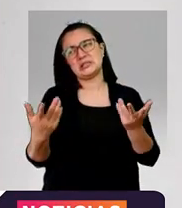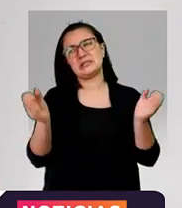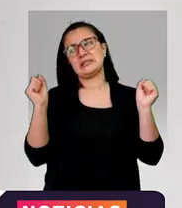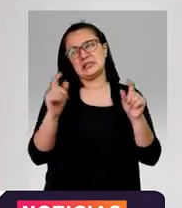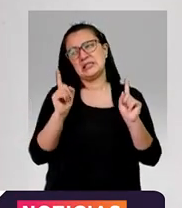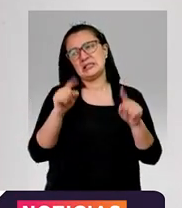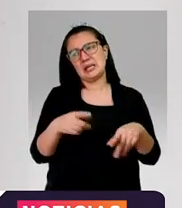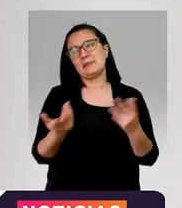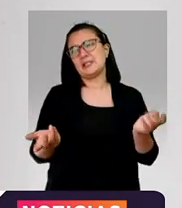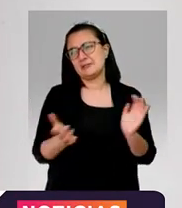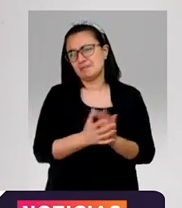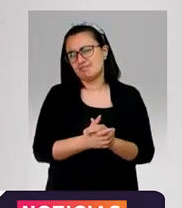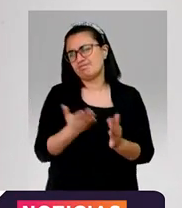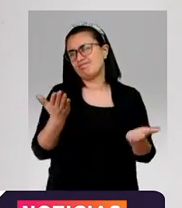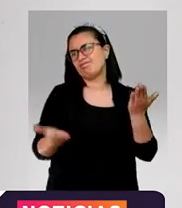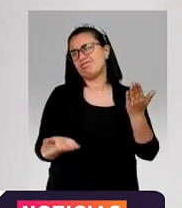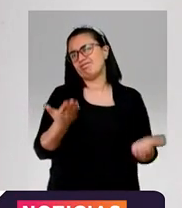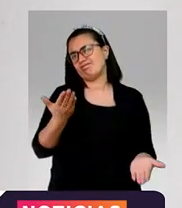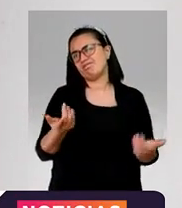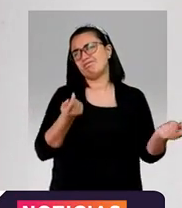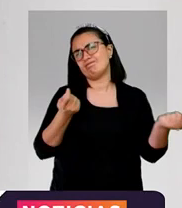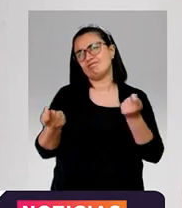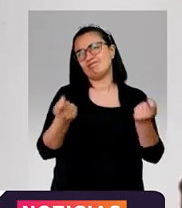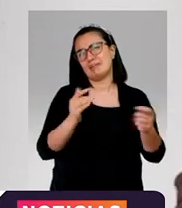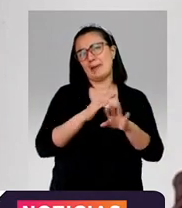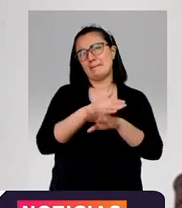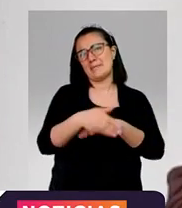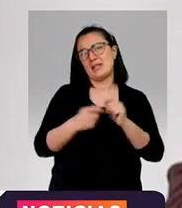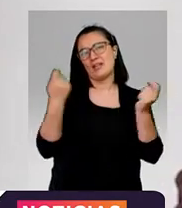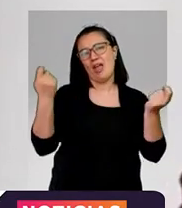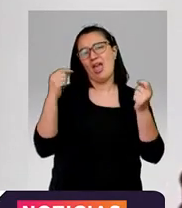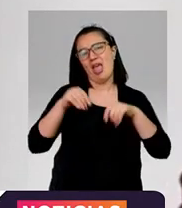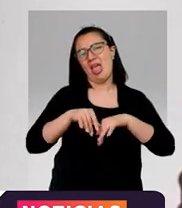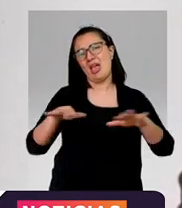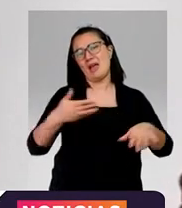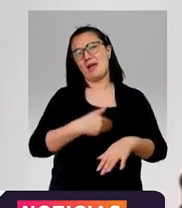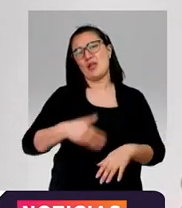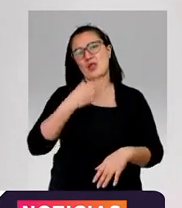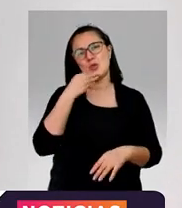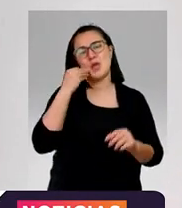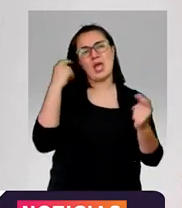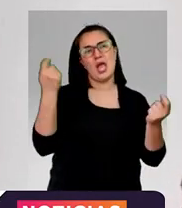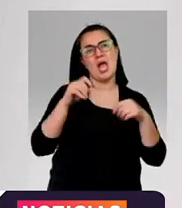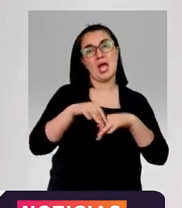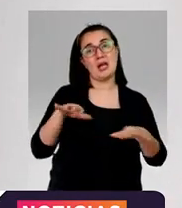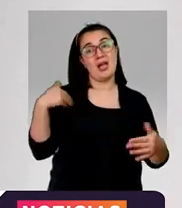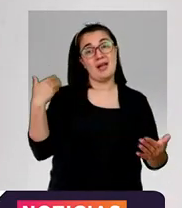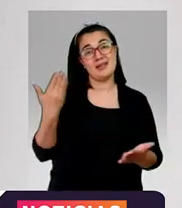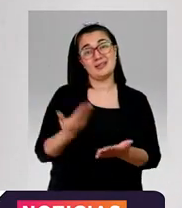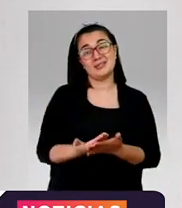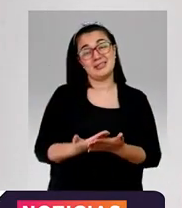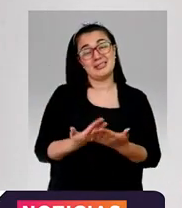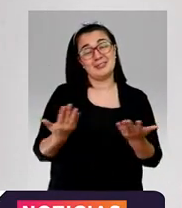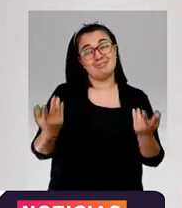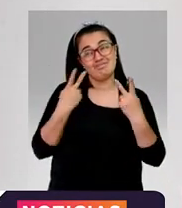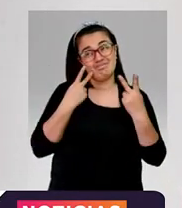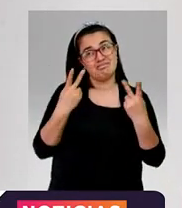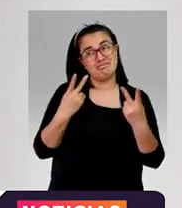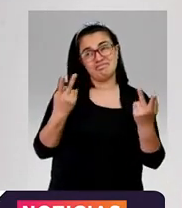todo dependerá del manejo mediático que tenga el gobierno de Iván Duque. Un manejo que hasta el momento ha sido bastante errático. En